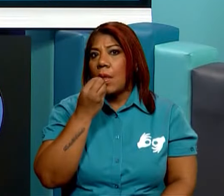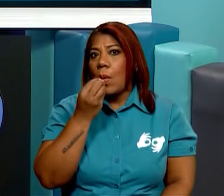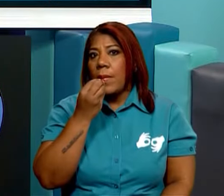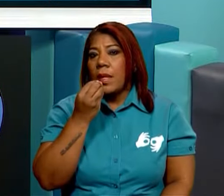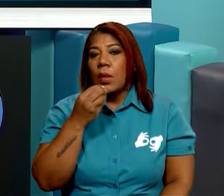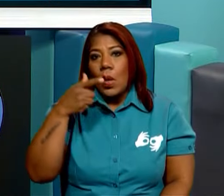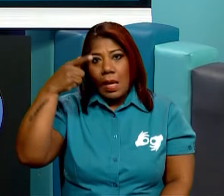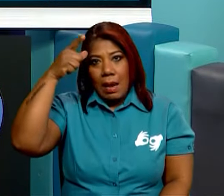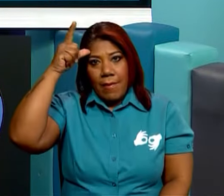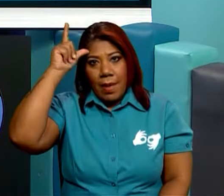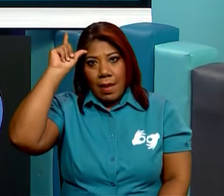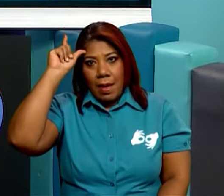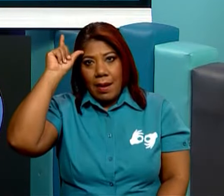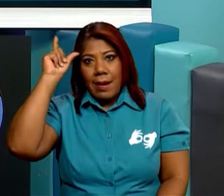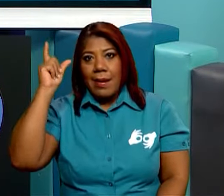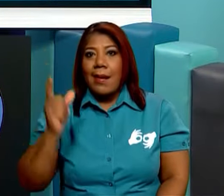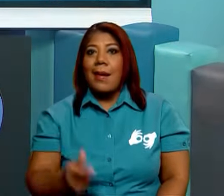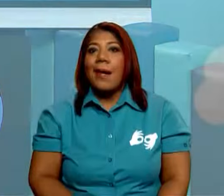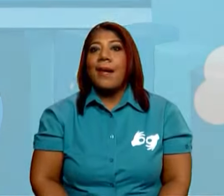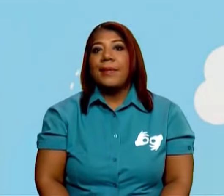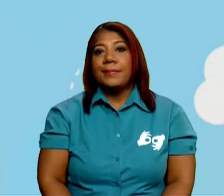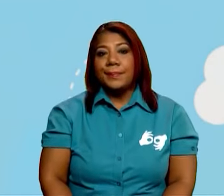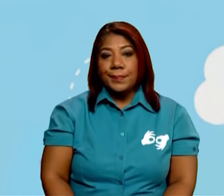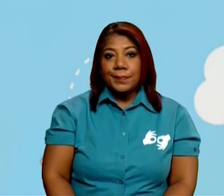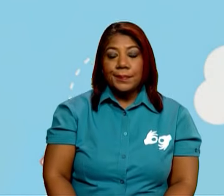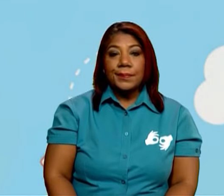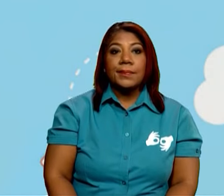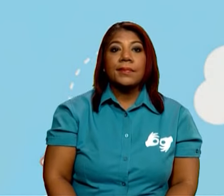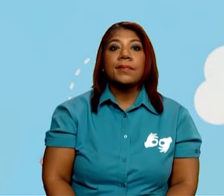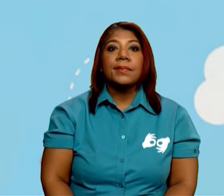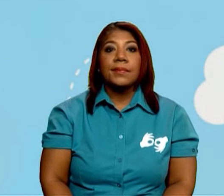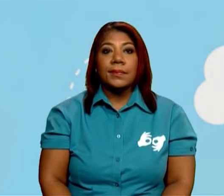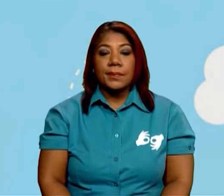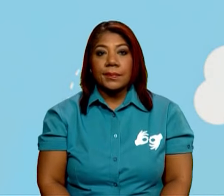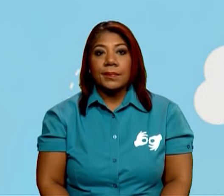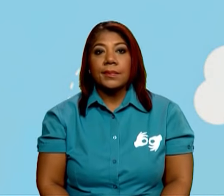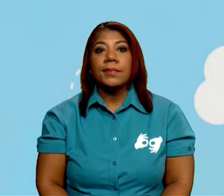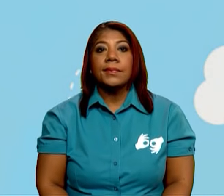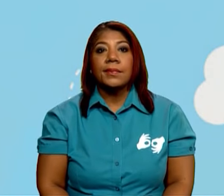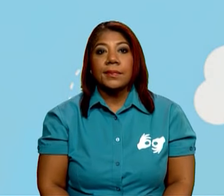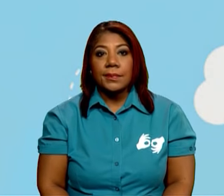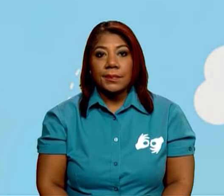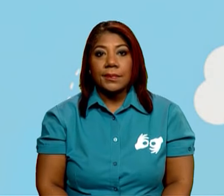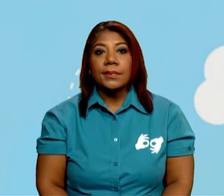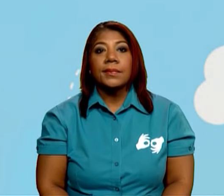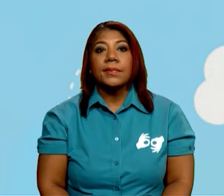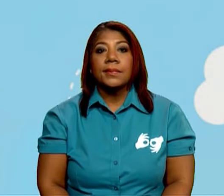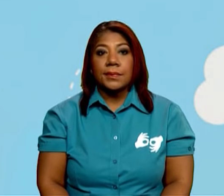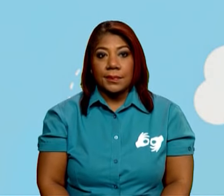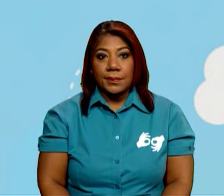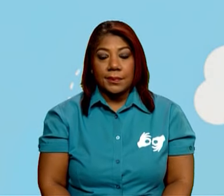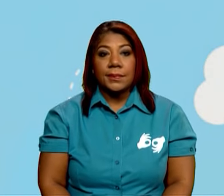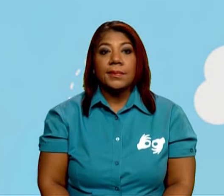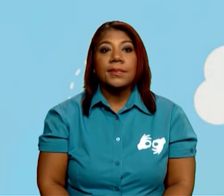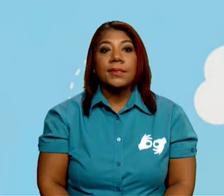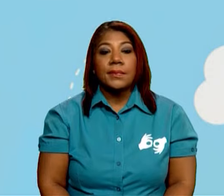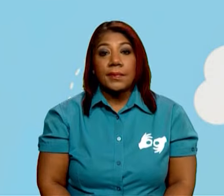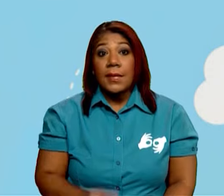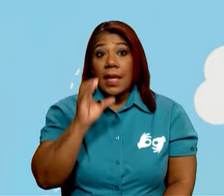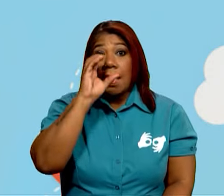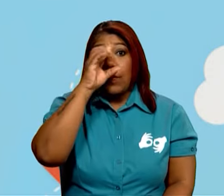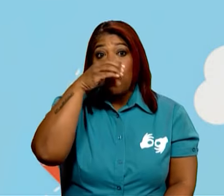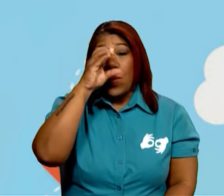están alimentando? Como tengo aquí, voy a poner rojo, este se está alimentando. ¿Sí? ¿Quién